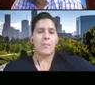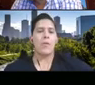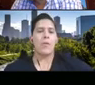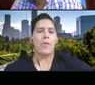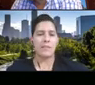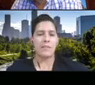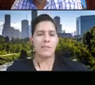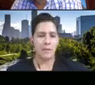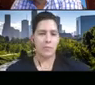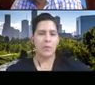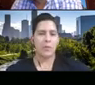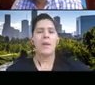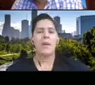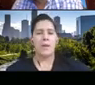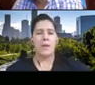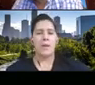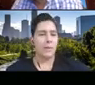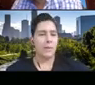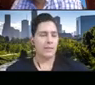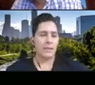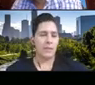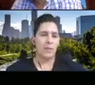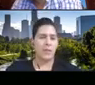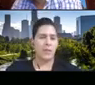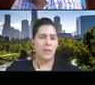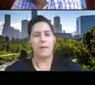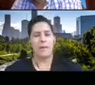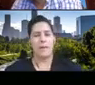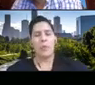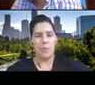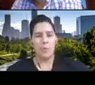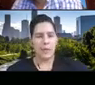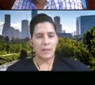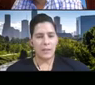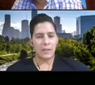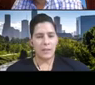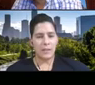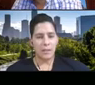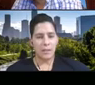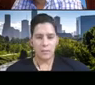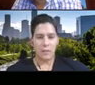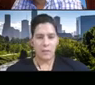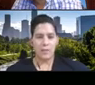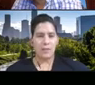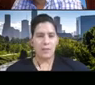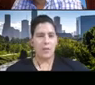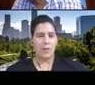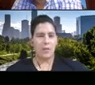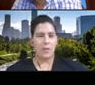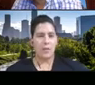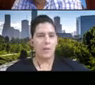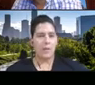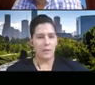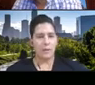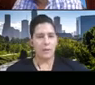del mundo. Hoy en día la verdad es que están haciendo una inversión muy, pero muy grande. Y este desarrollo va a seguir creciendo.